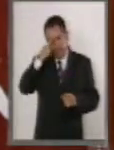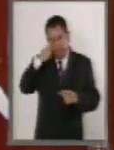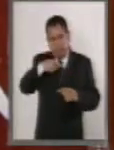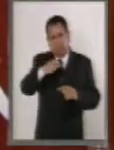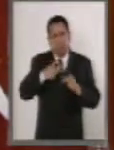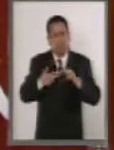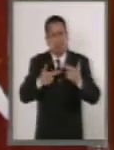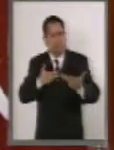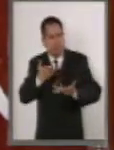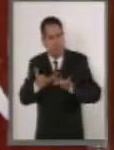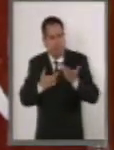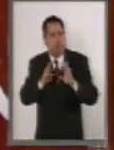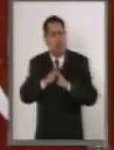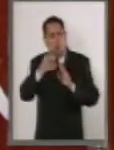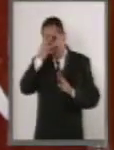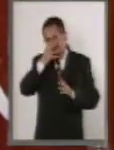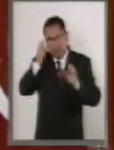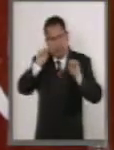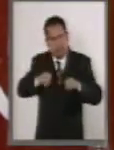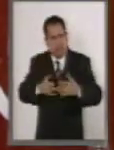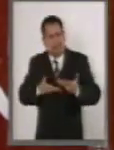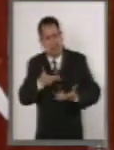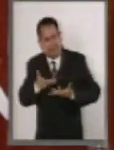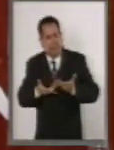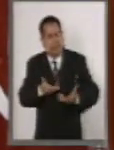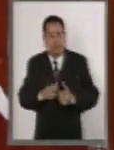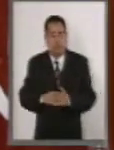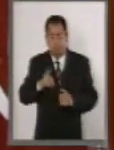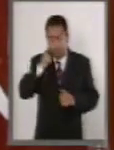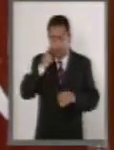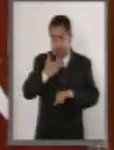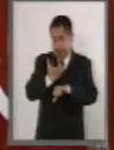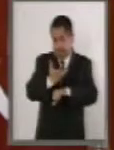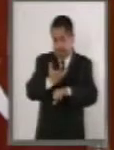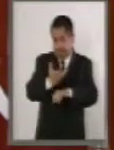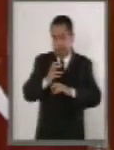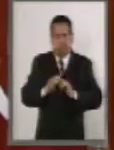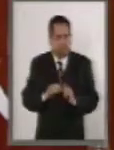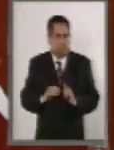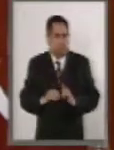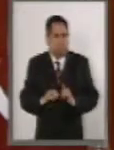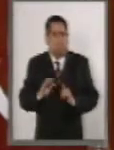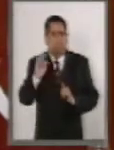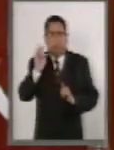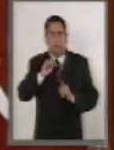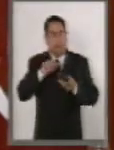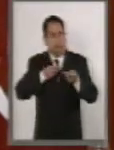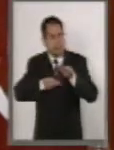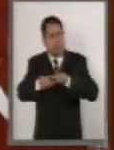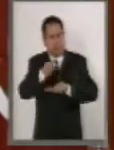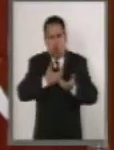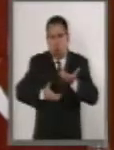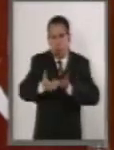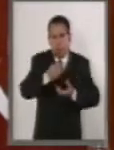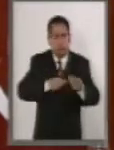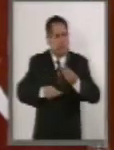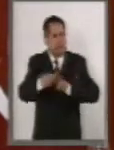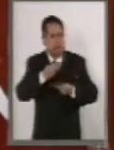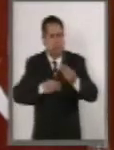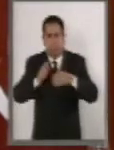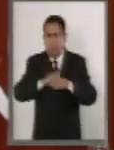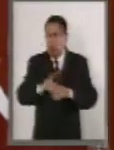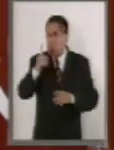relación con ambos países. En el caso de los Estados Unidos, si bien el intercambio comercial es más